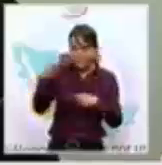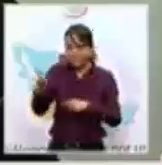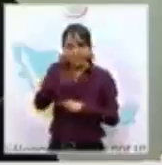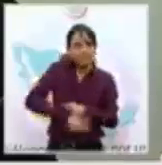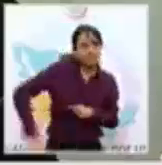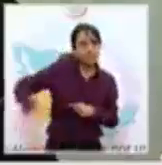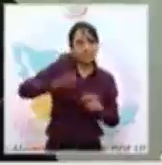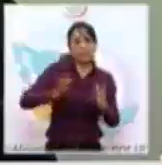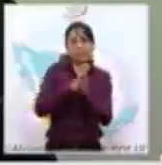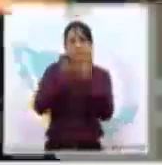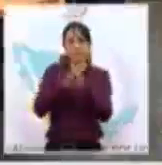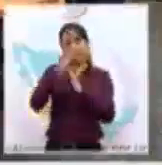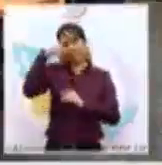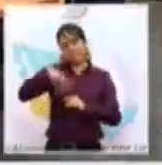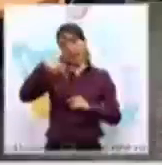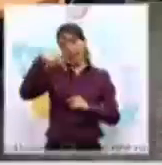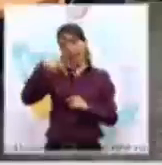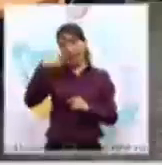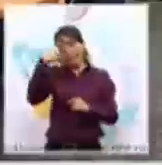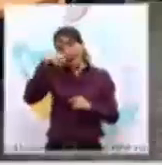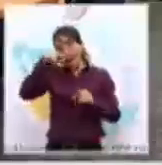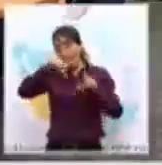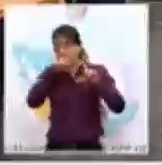a todos, senadora.